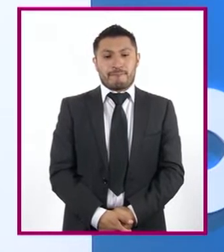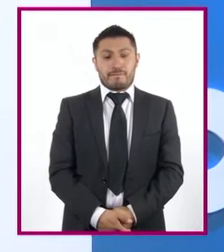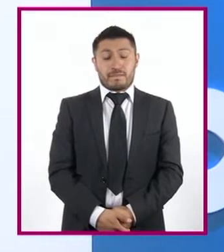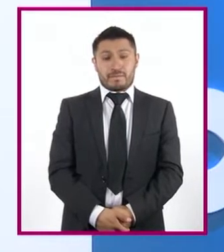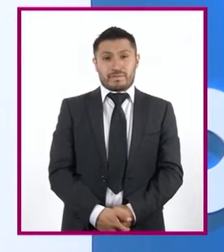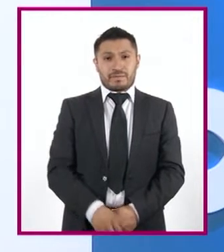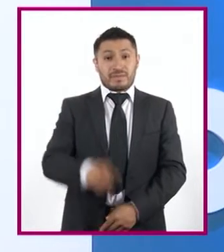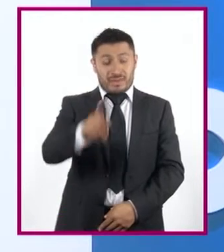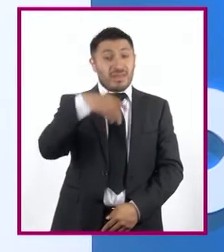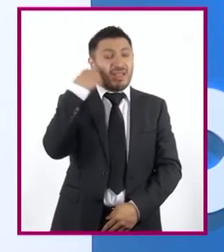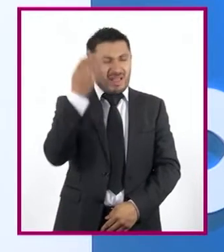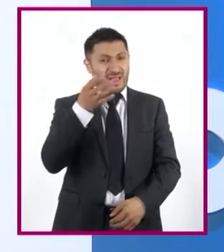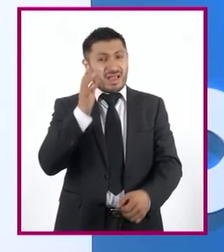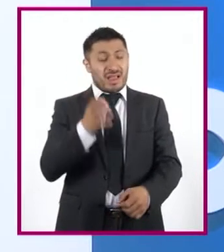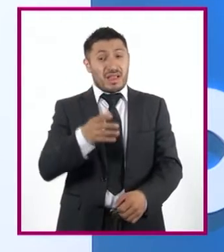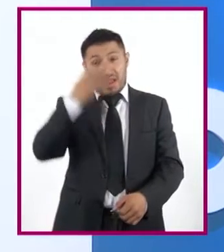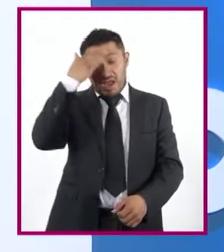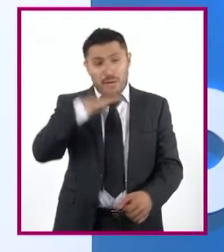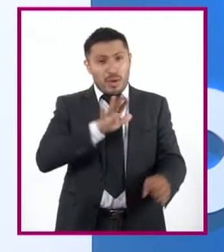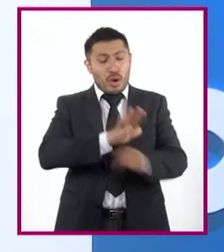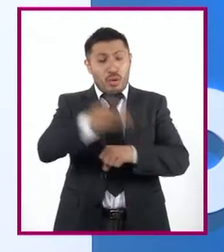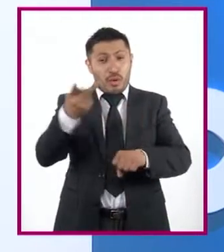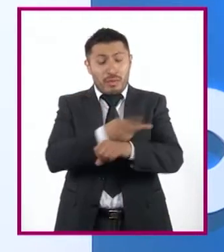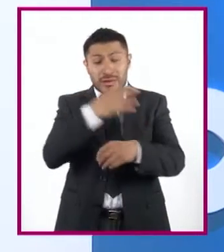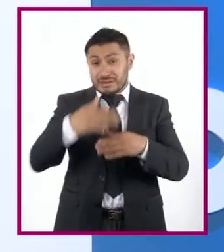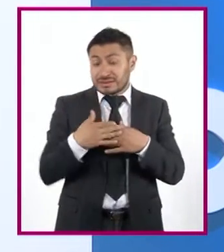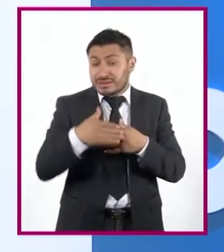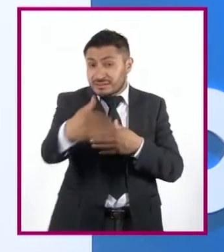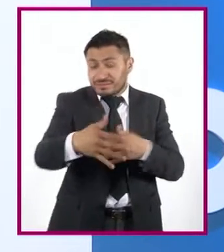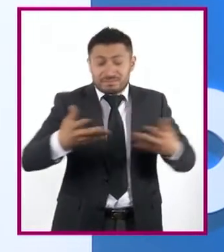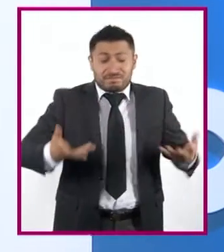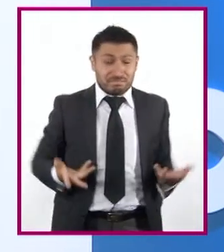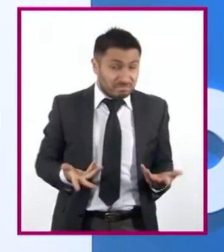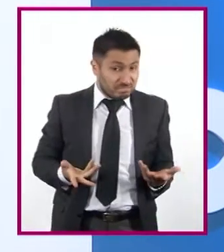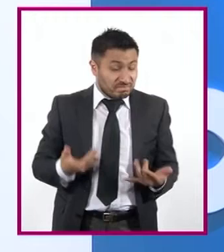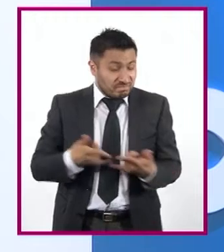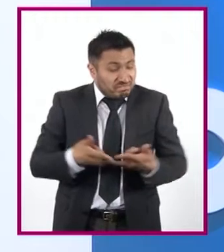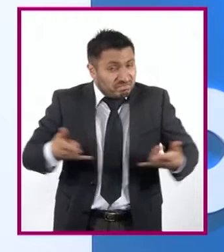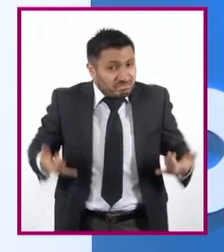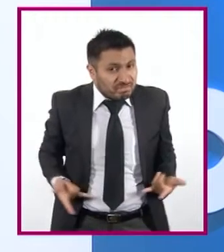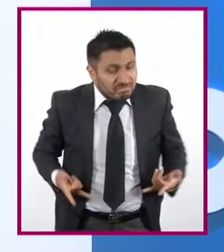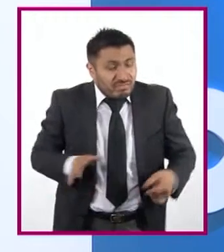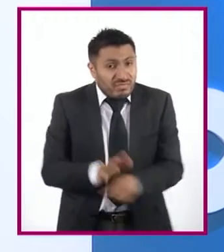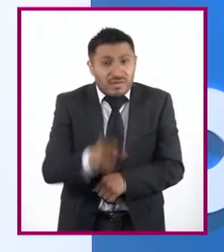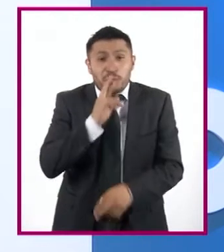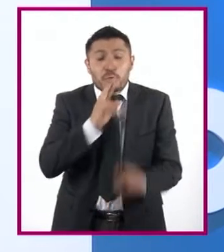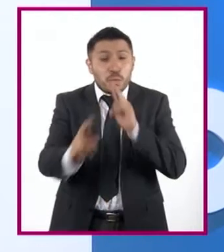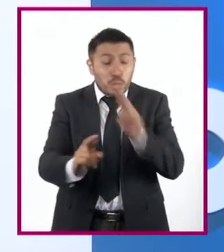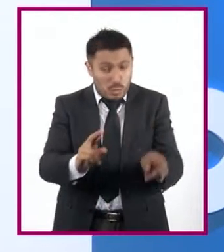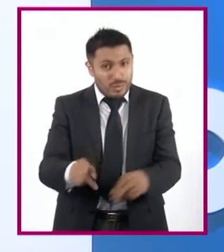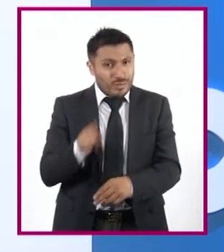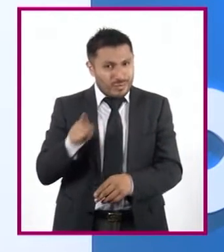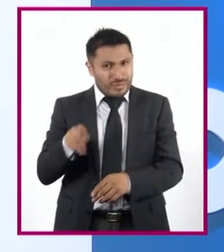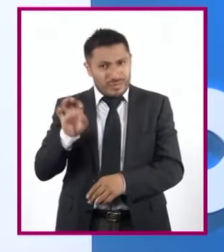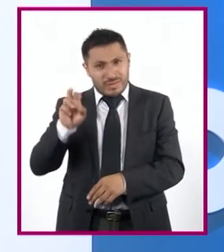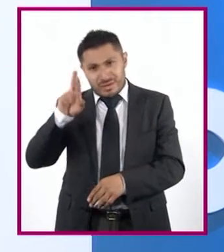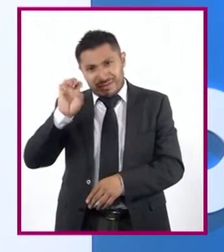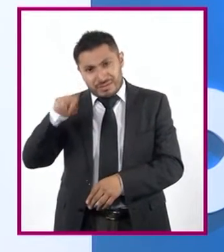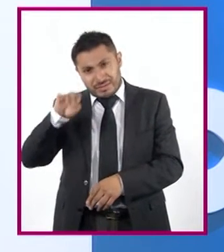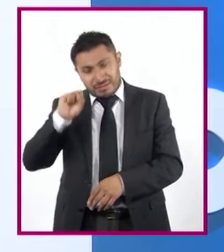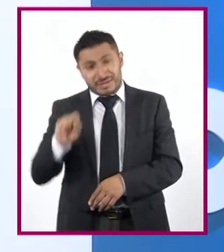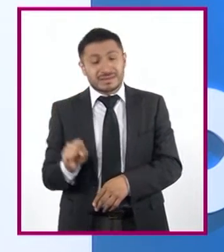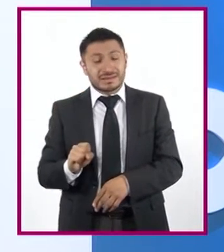¿Quieres saber qué sigue y de las soluciones que Beremis da a las situaciones a las que se enfrenta? Pues sigan la